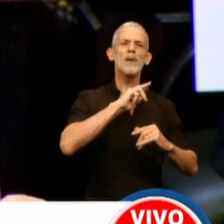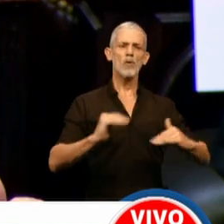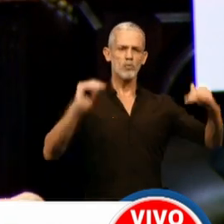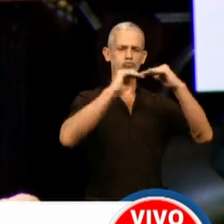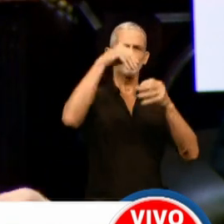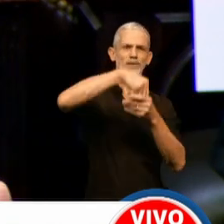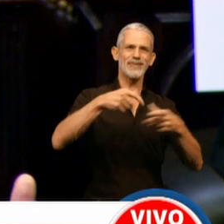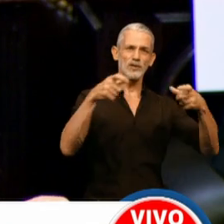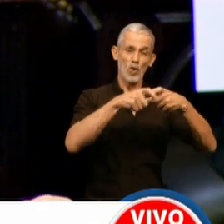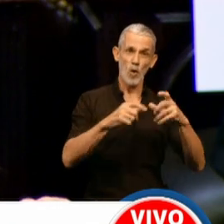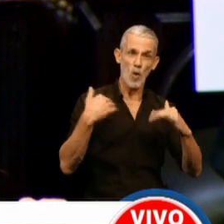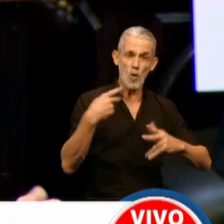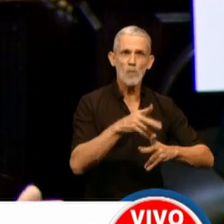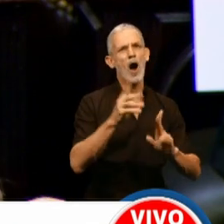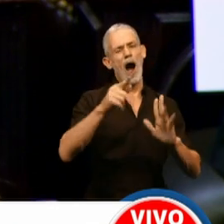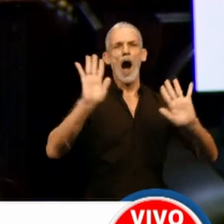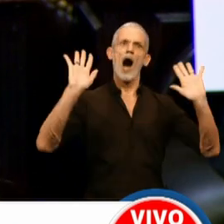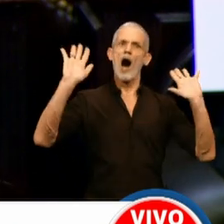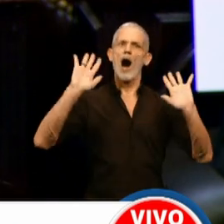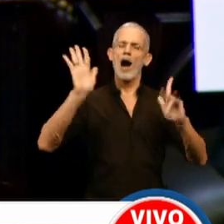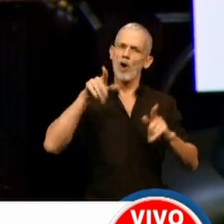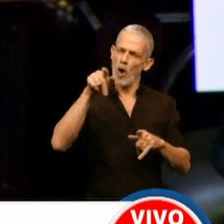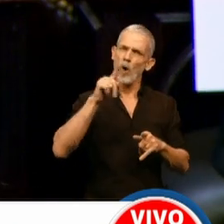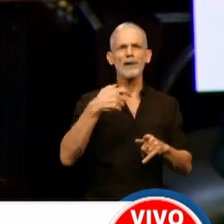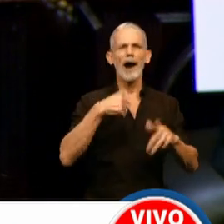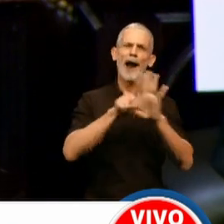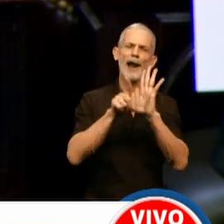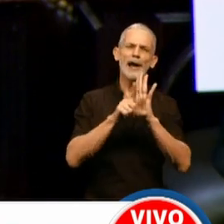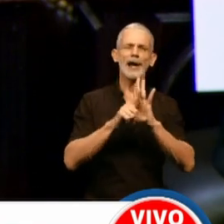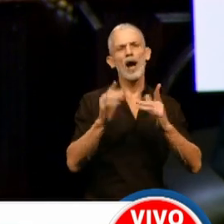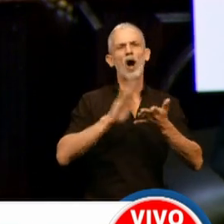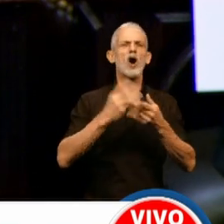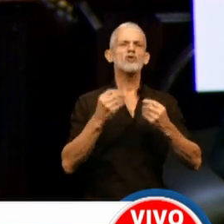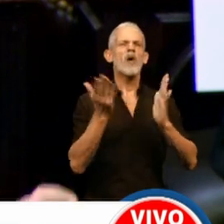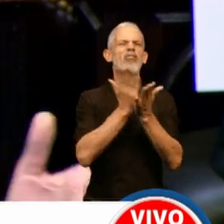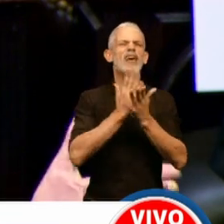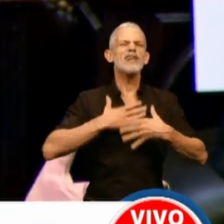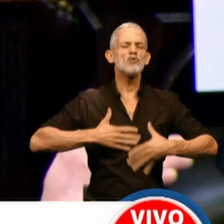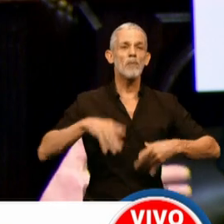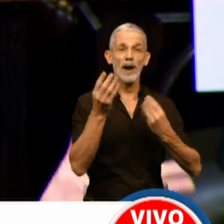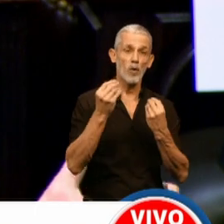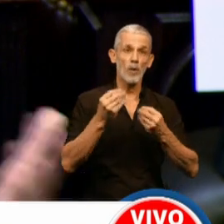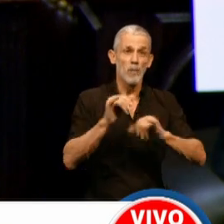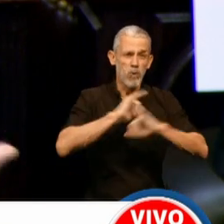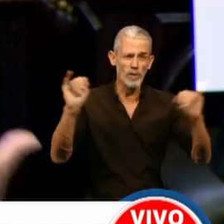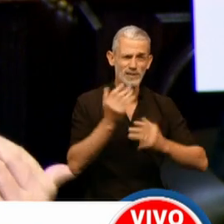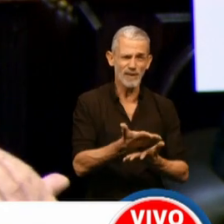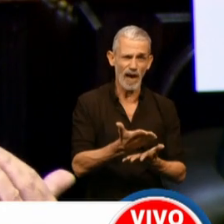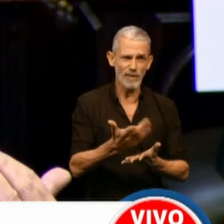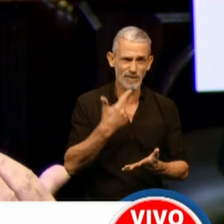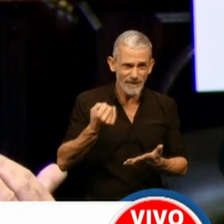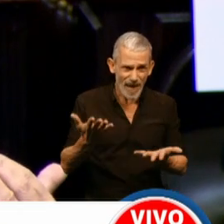forman parte de ellos nos dicen o no están legislando sobre un derecho humano que es la pauta publicitaria de